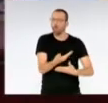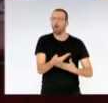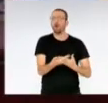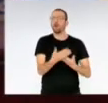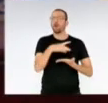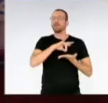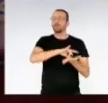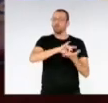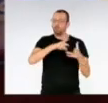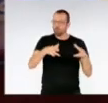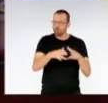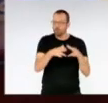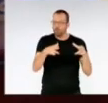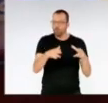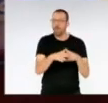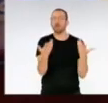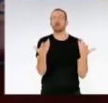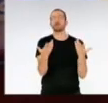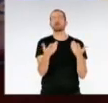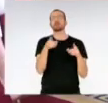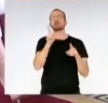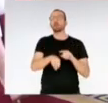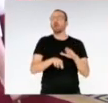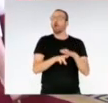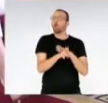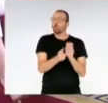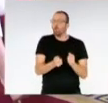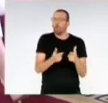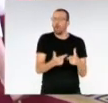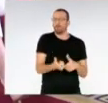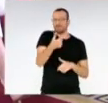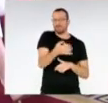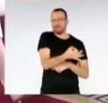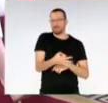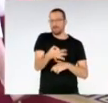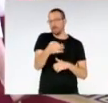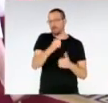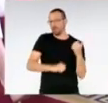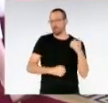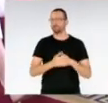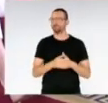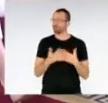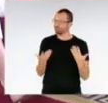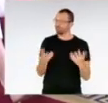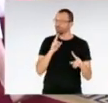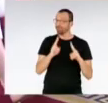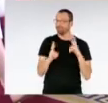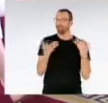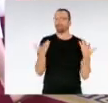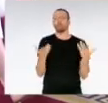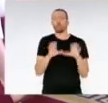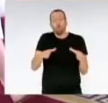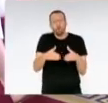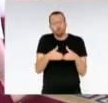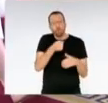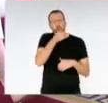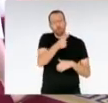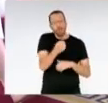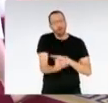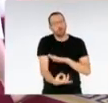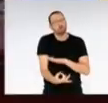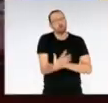servicios sociales, las nuevas dotaciones para la isla, ¿no? Sí, vamos a ver, el Partido Socialista nace precisamente